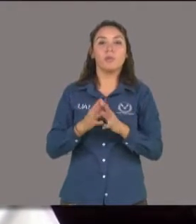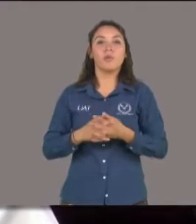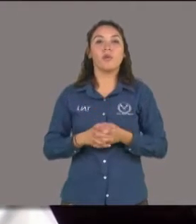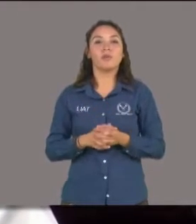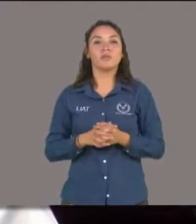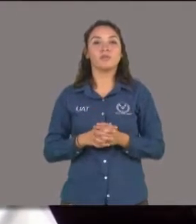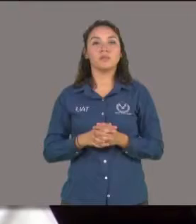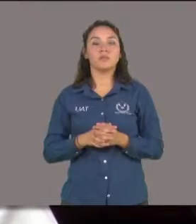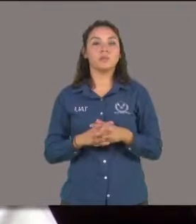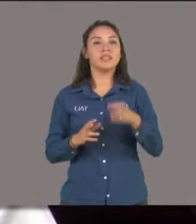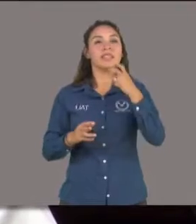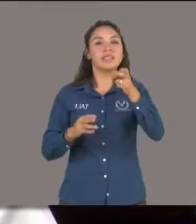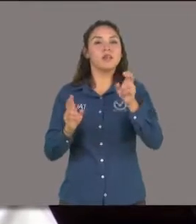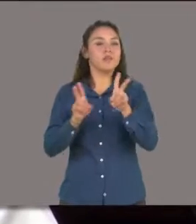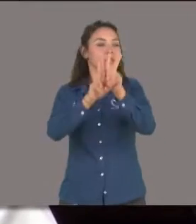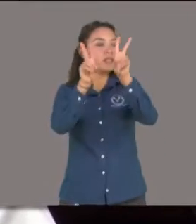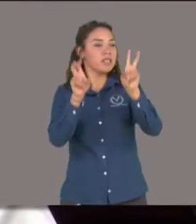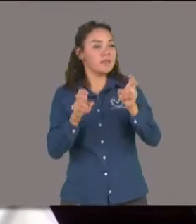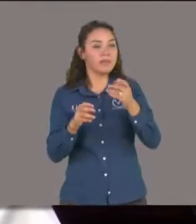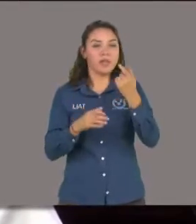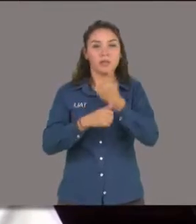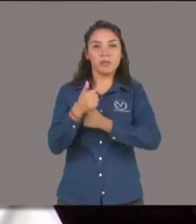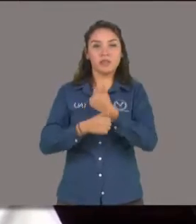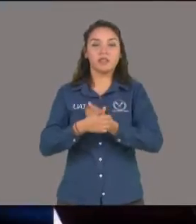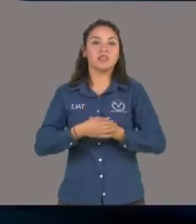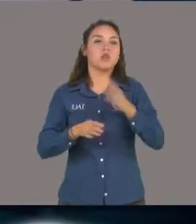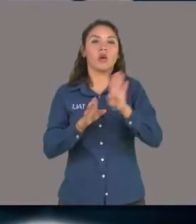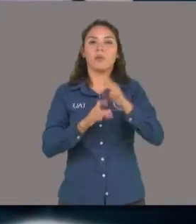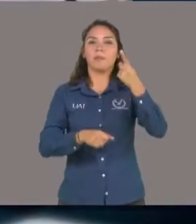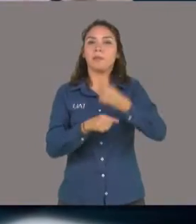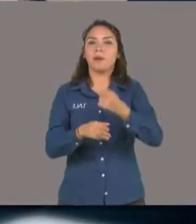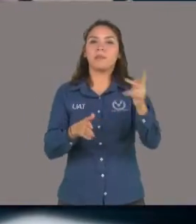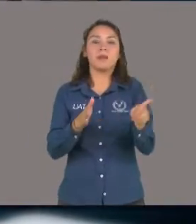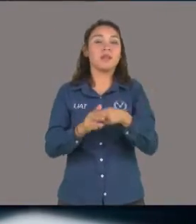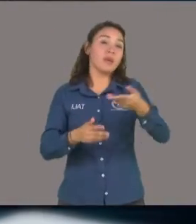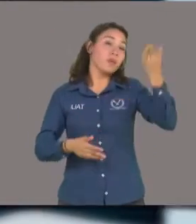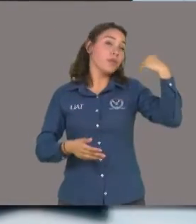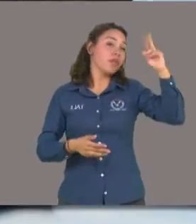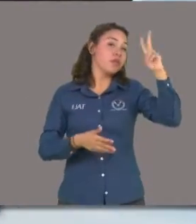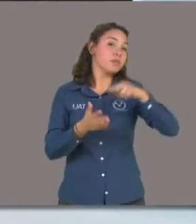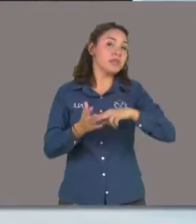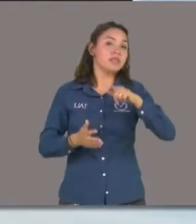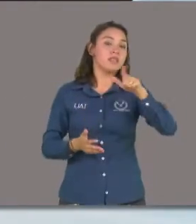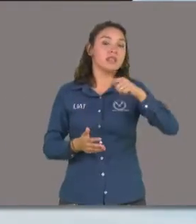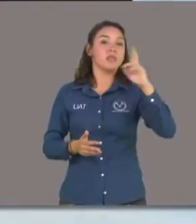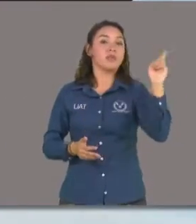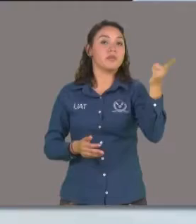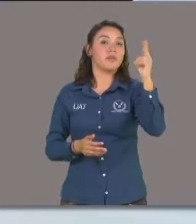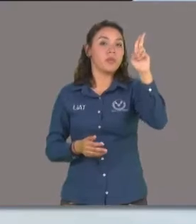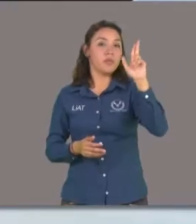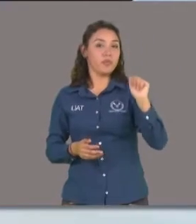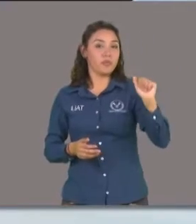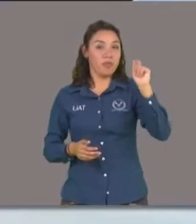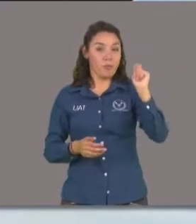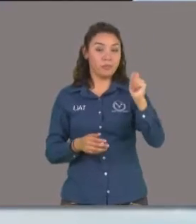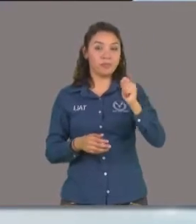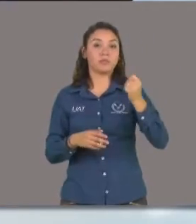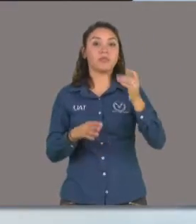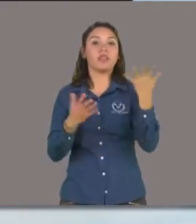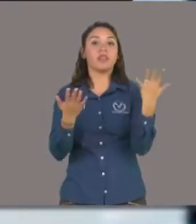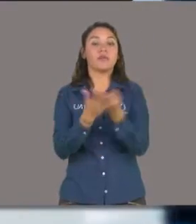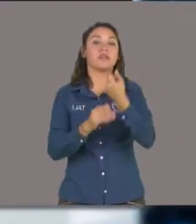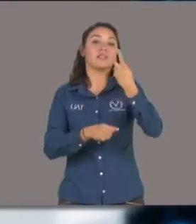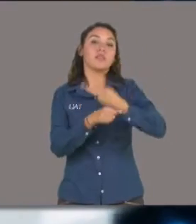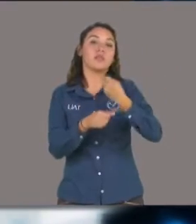este tipo de torneos. Y es que no es la primera ocasión. En el año 2017, la Universidad Autónoma de Tamaulipas